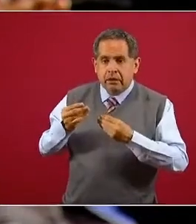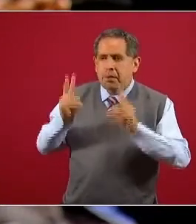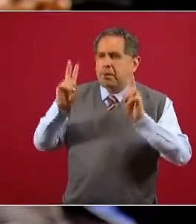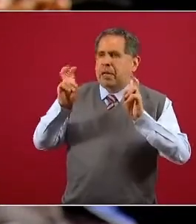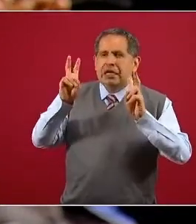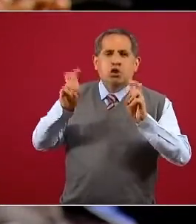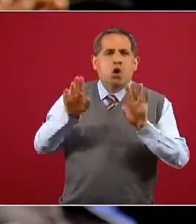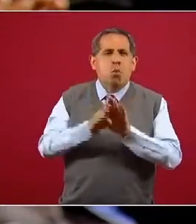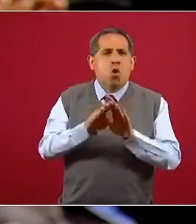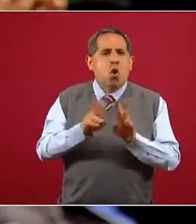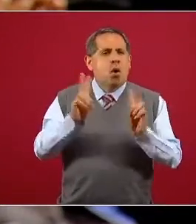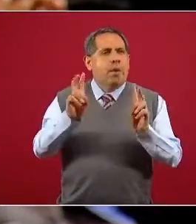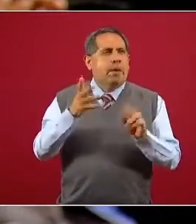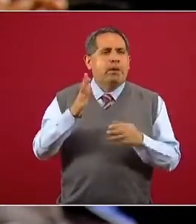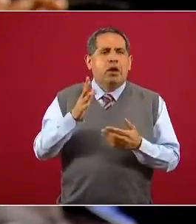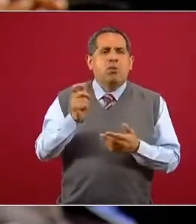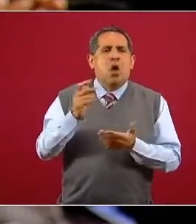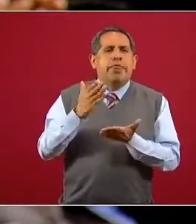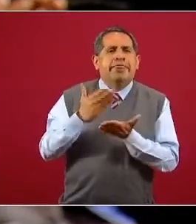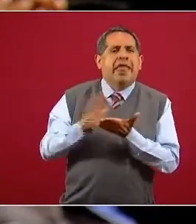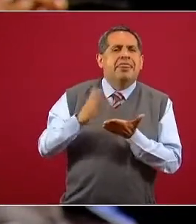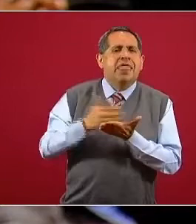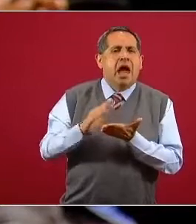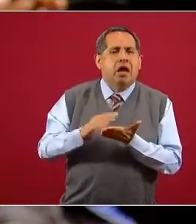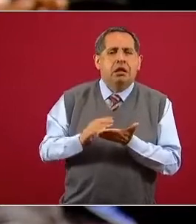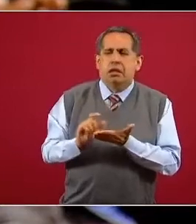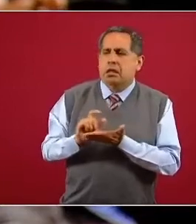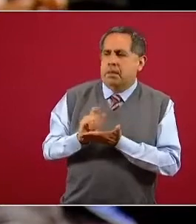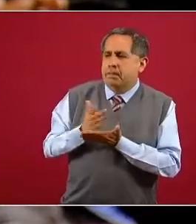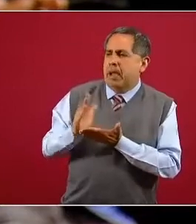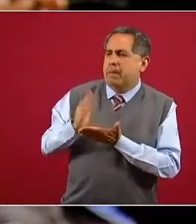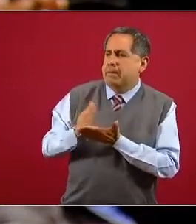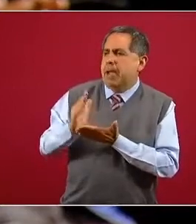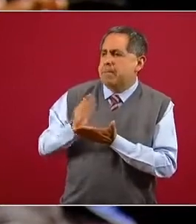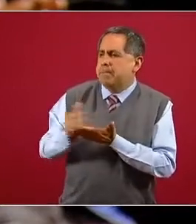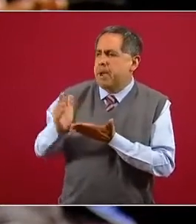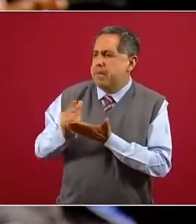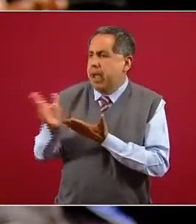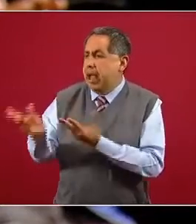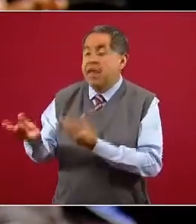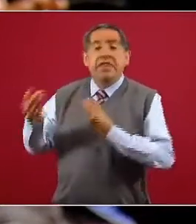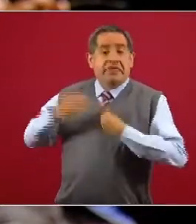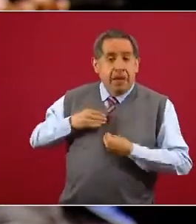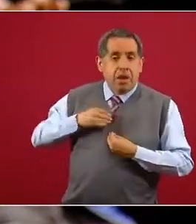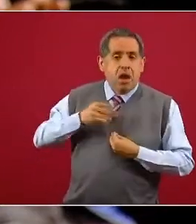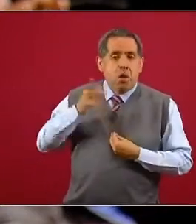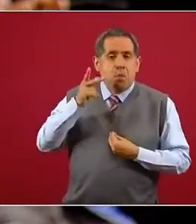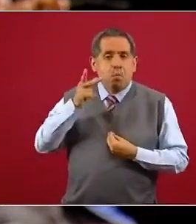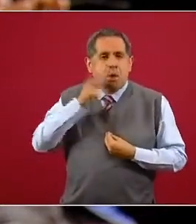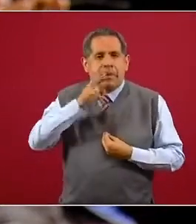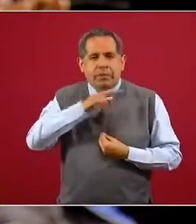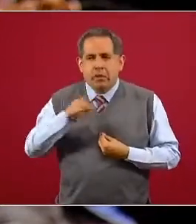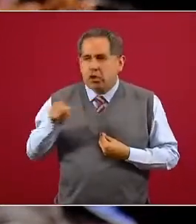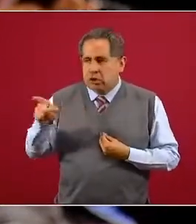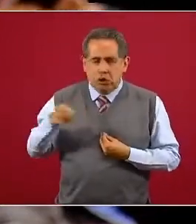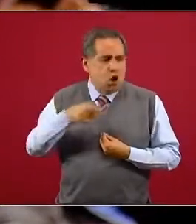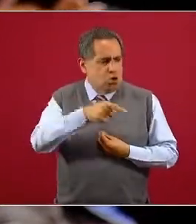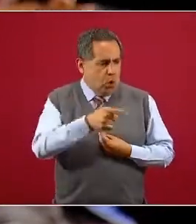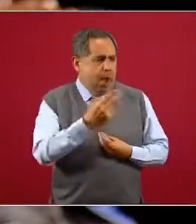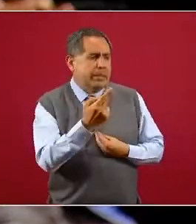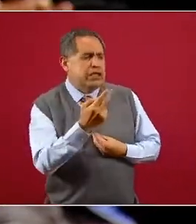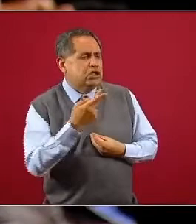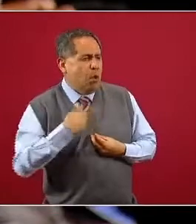tanda para obtener pruebas rápidas. Se me pidió que juntara 25 personas para